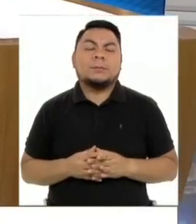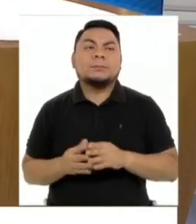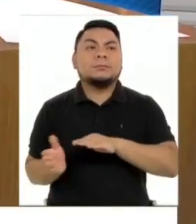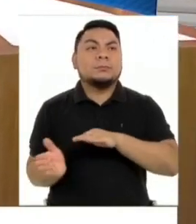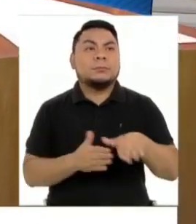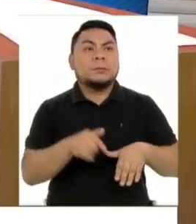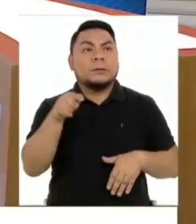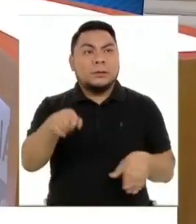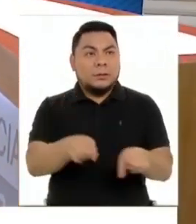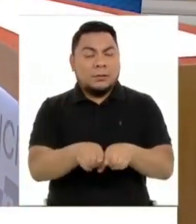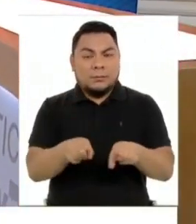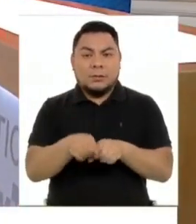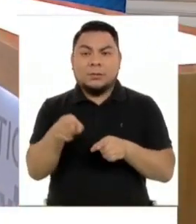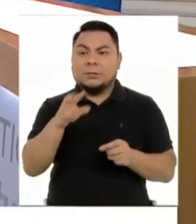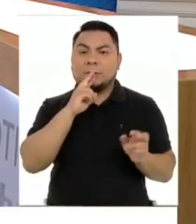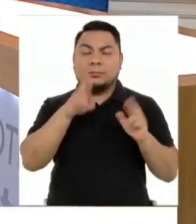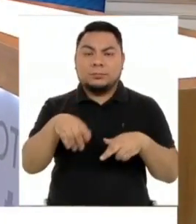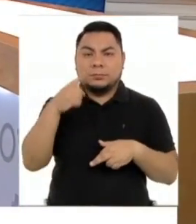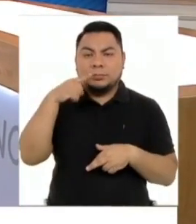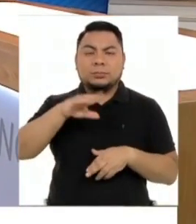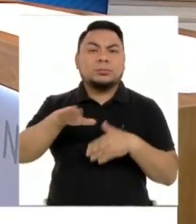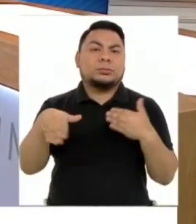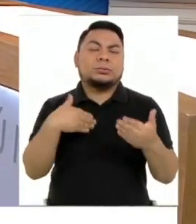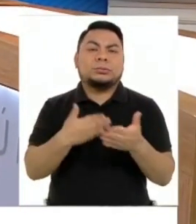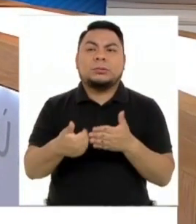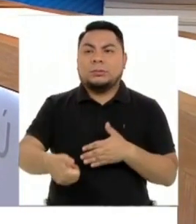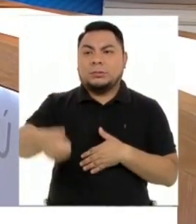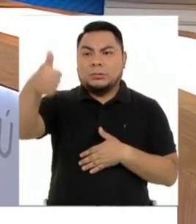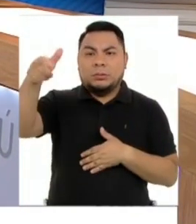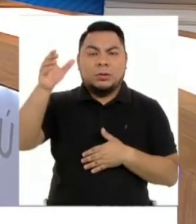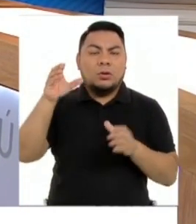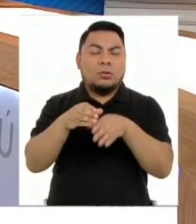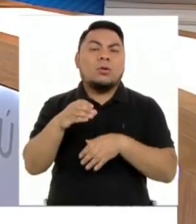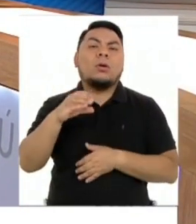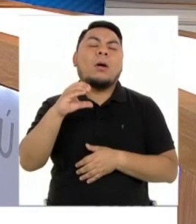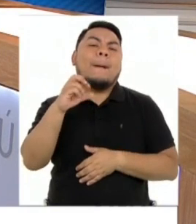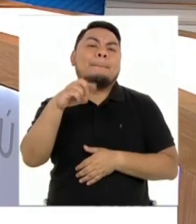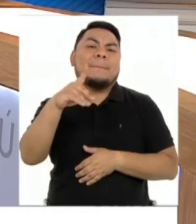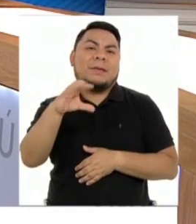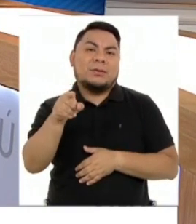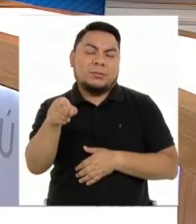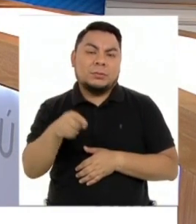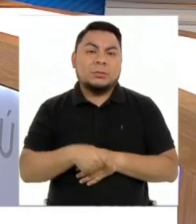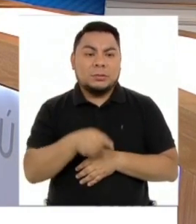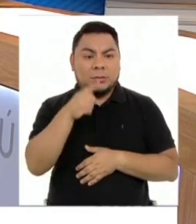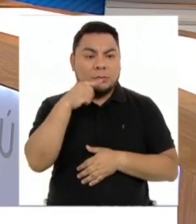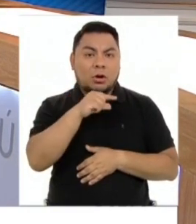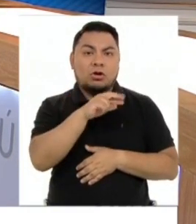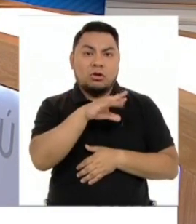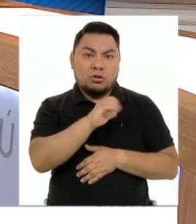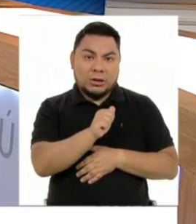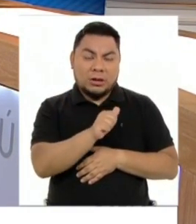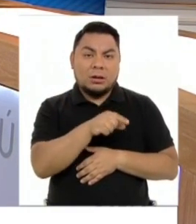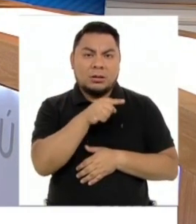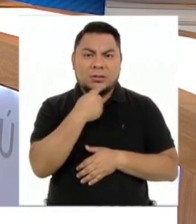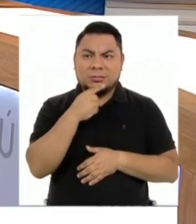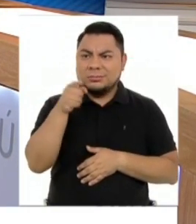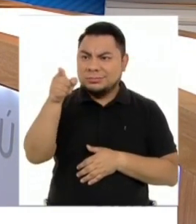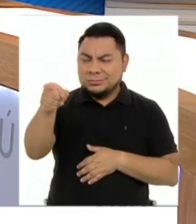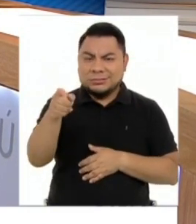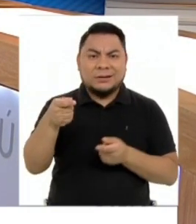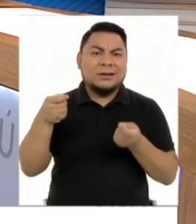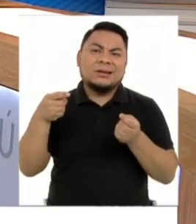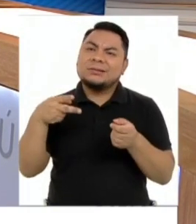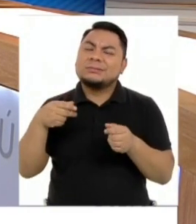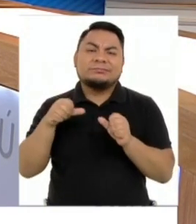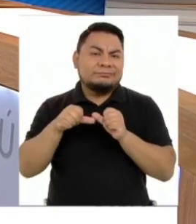Y hoy en el gobierno salieron a responder a las declaraciones del titular del Congreso, Pedro Olaechea. La ministra de la Mujer, Gloria Montenegro, considera que sigue el obstruccionismo